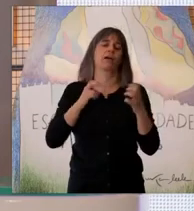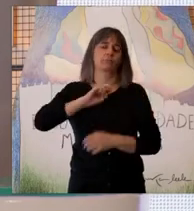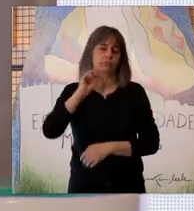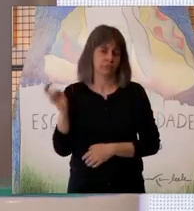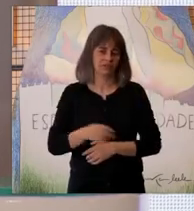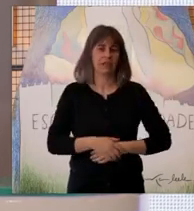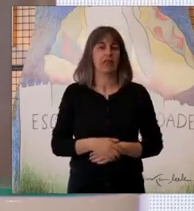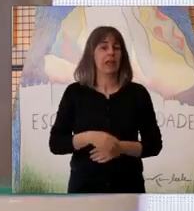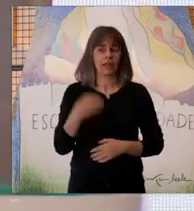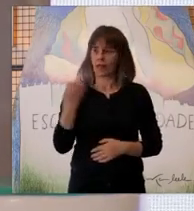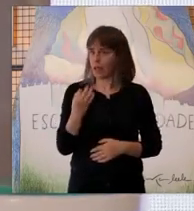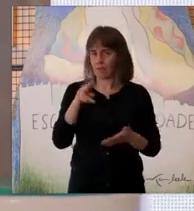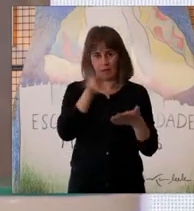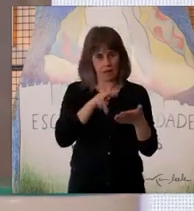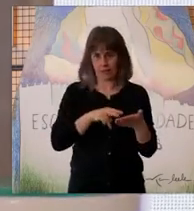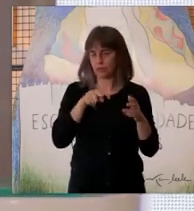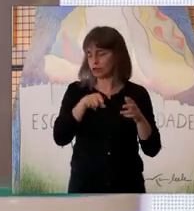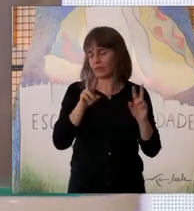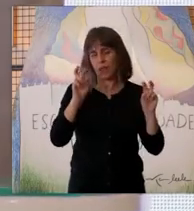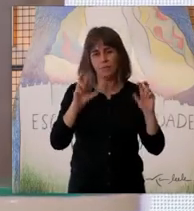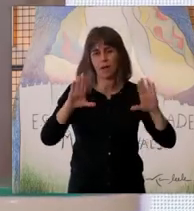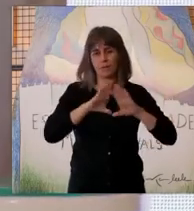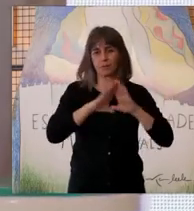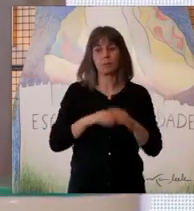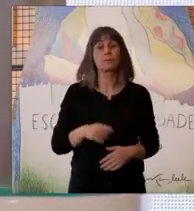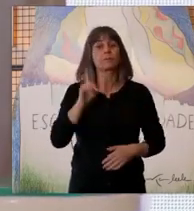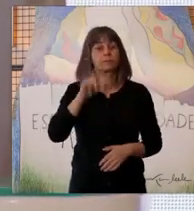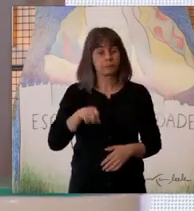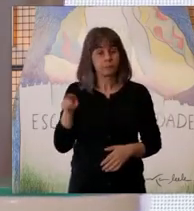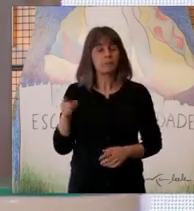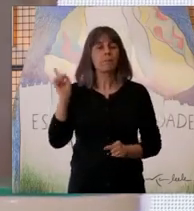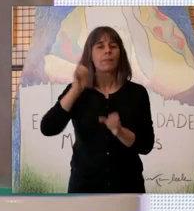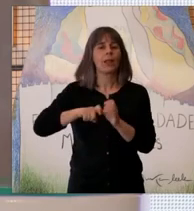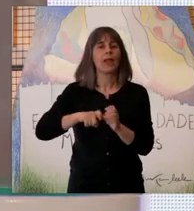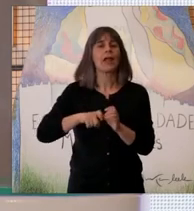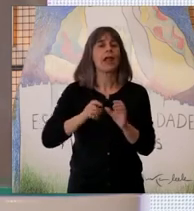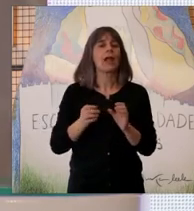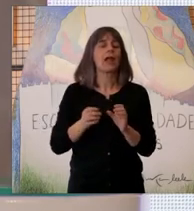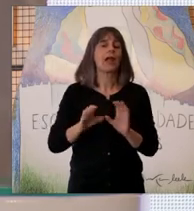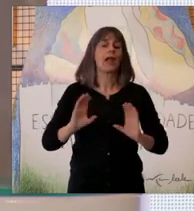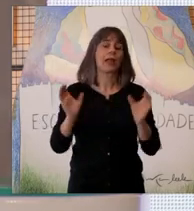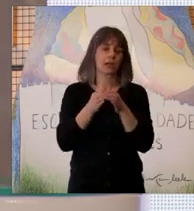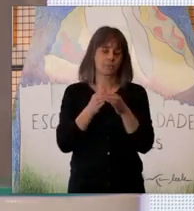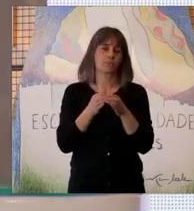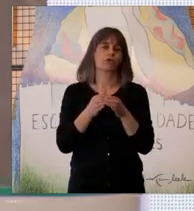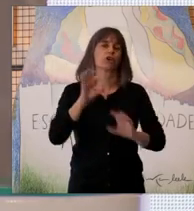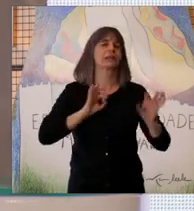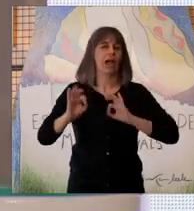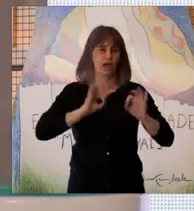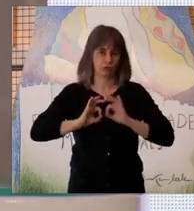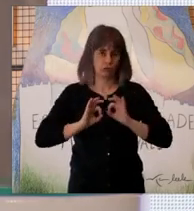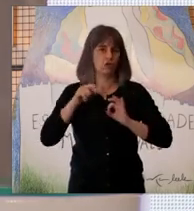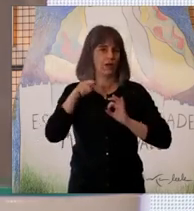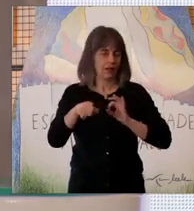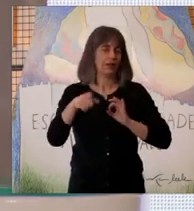es como decía de lectura obligatoria formo parte también Isabel del equipo de jauría la obra de teatro dirigida por Miguel del Arco sobre el caso de la